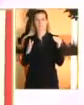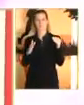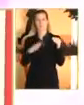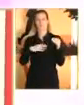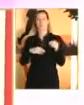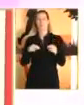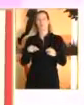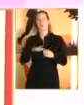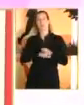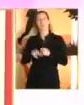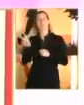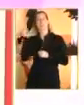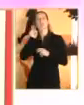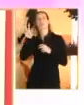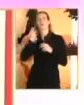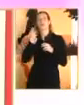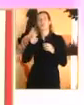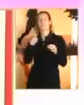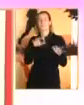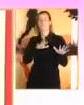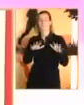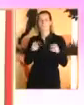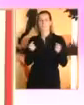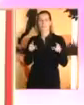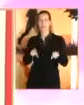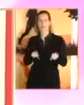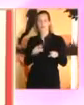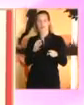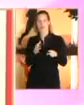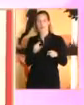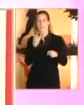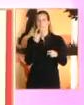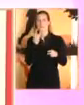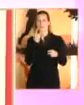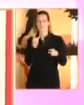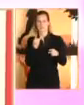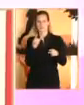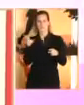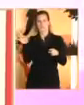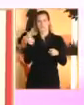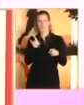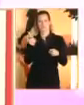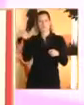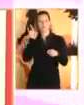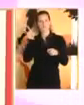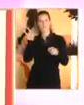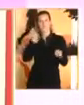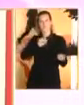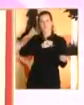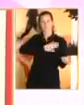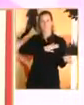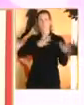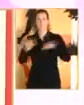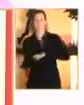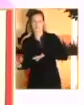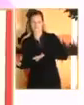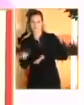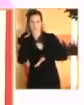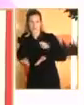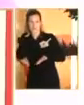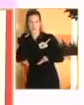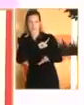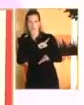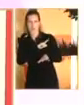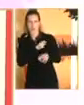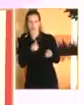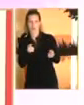pulsaciones y unos... temas magnéticos, y es traducido al español pues como si fuera un reproductor